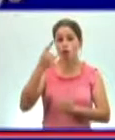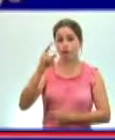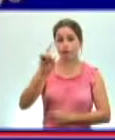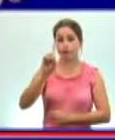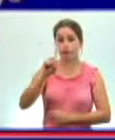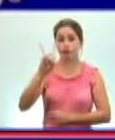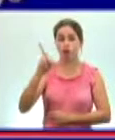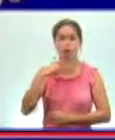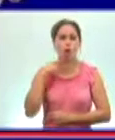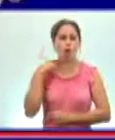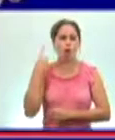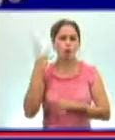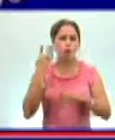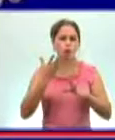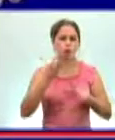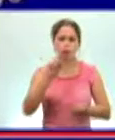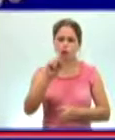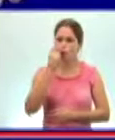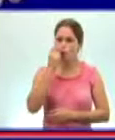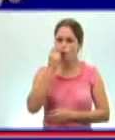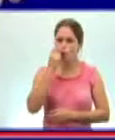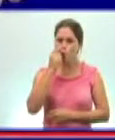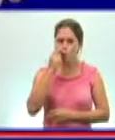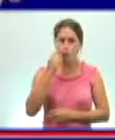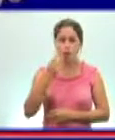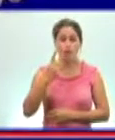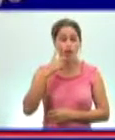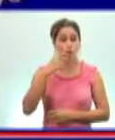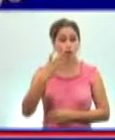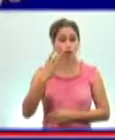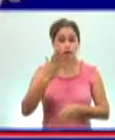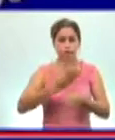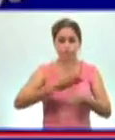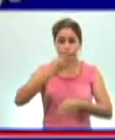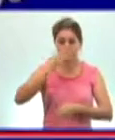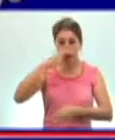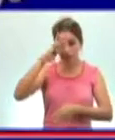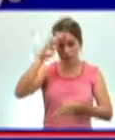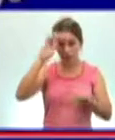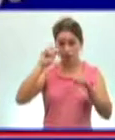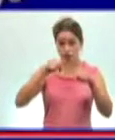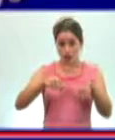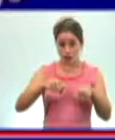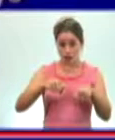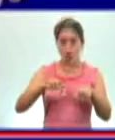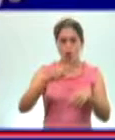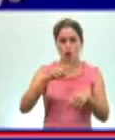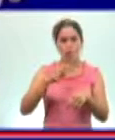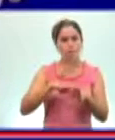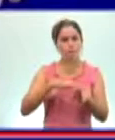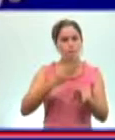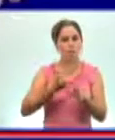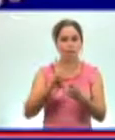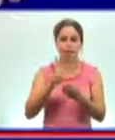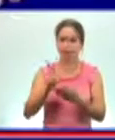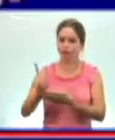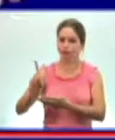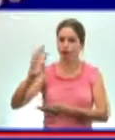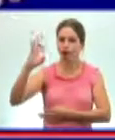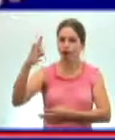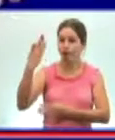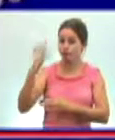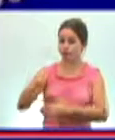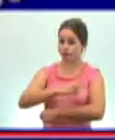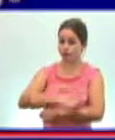Lafargue. ¿Quién era Pablo Lafargue? Un santiaguero, un cubano que emigró con sus familiares a Francia y que de momento en su